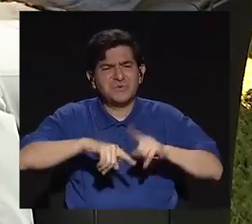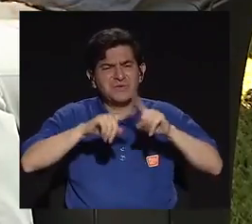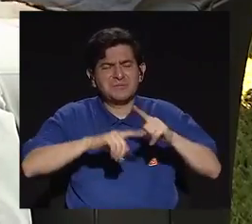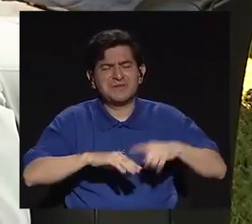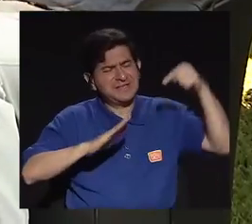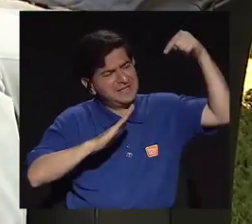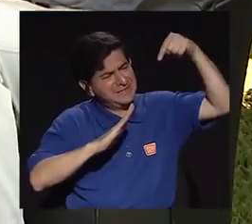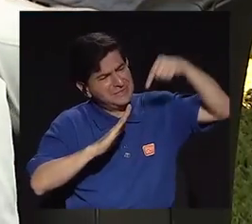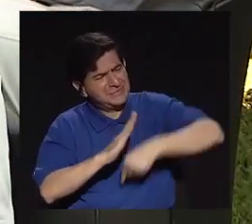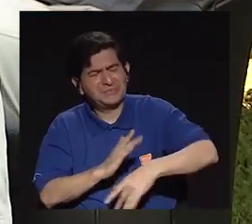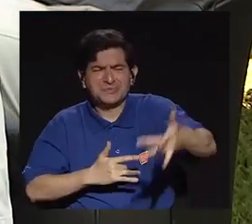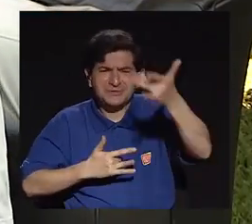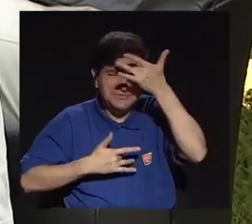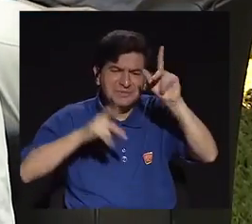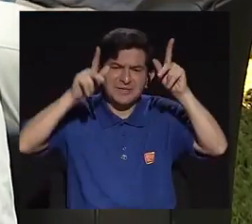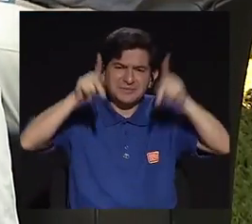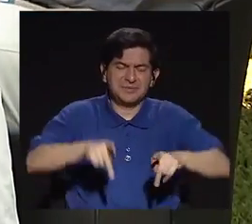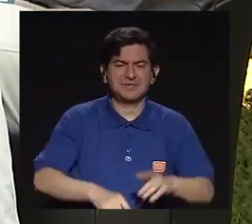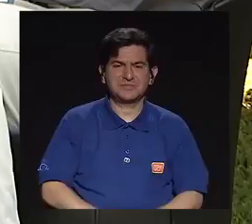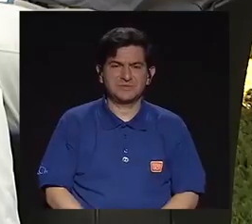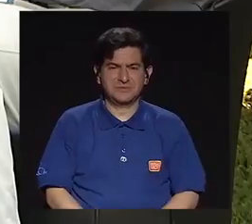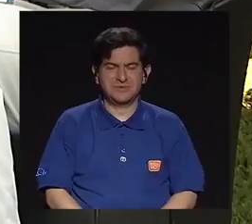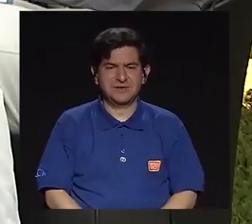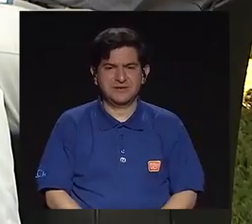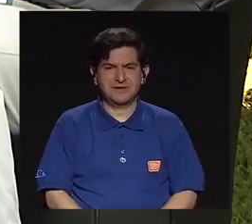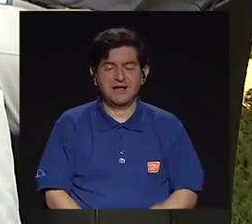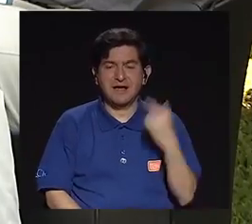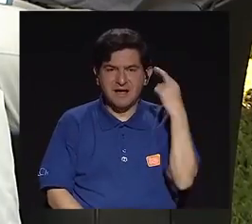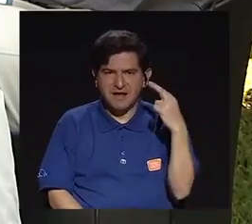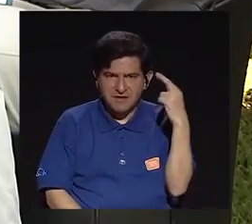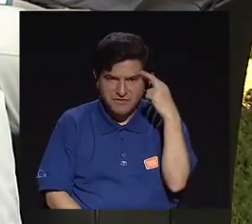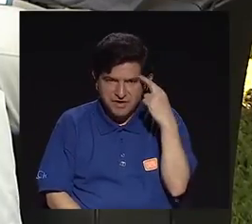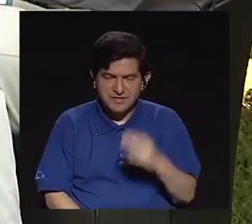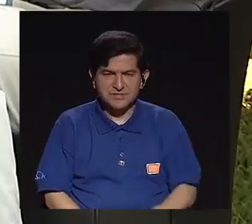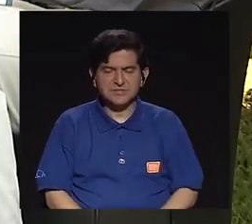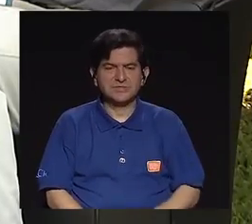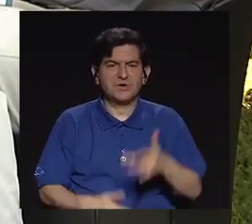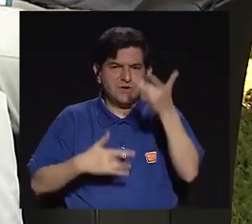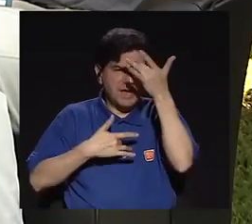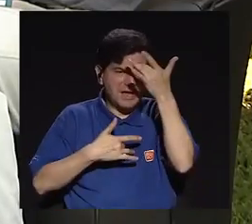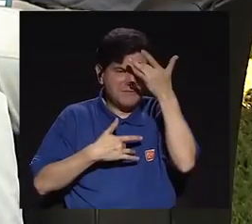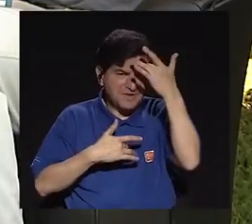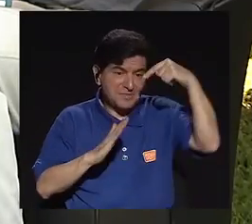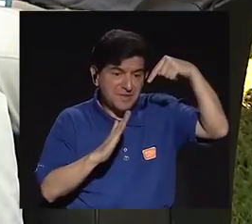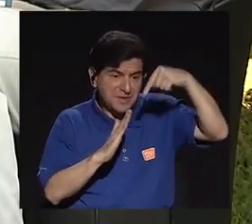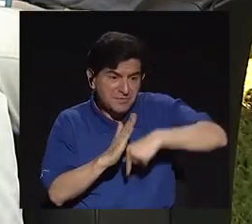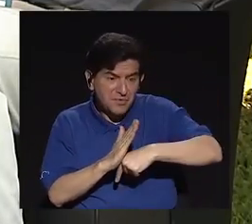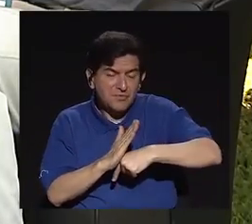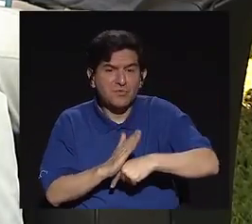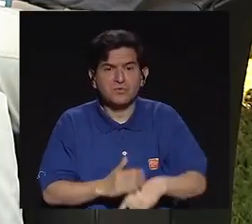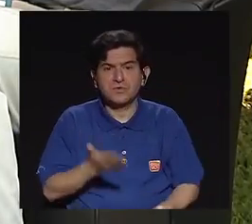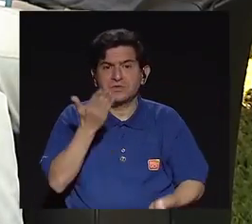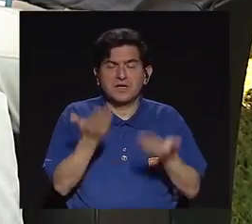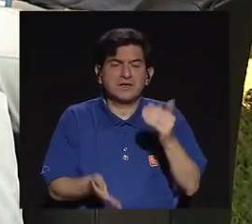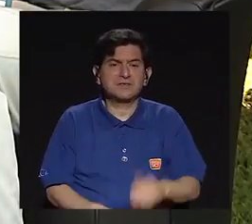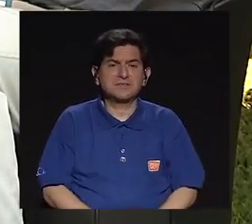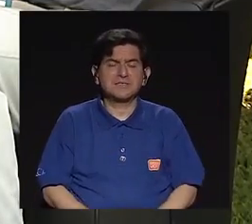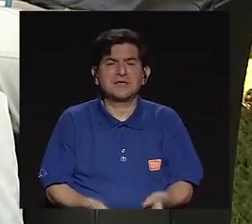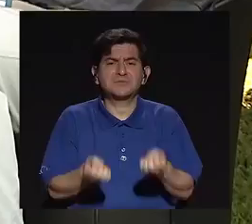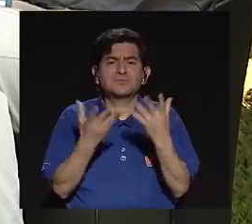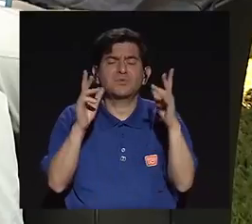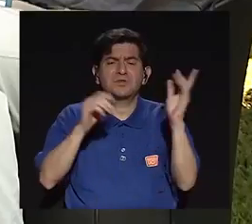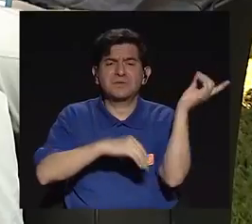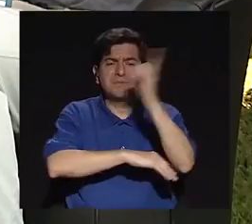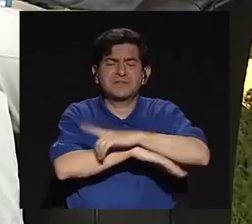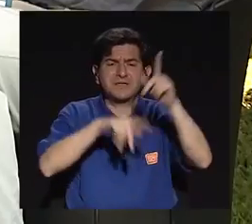persona, que incluso causan lesiones de enfermedad de Meniere muy severa, puede tener el paciente muchos días al mes incapacitado, incluso ir